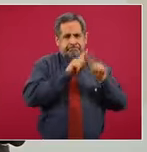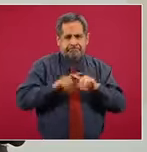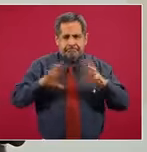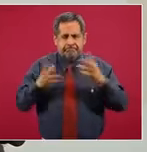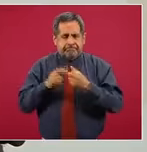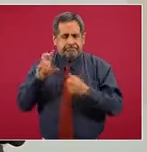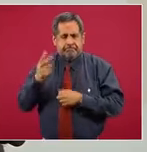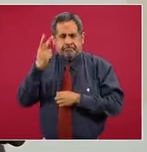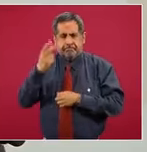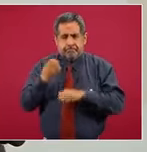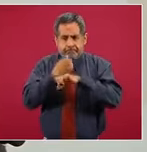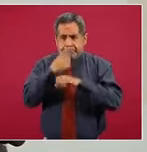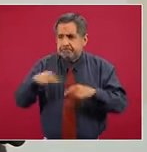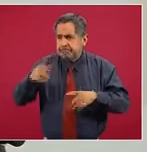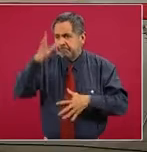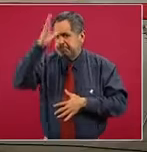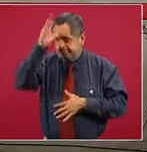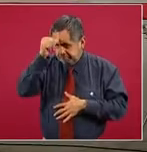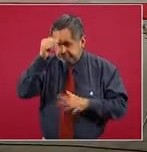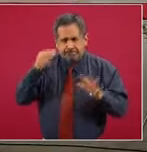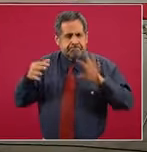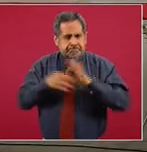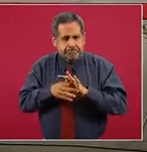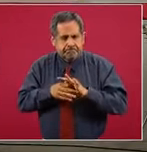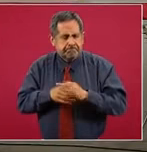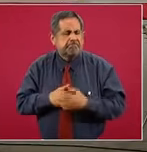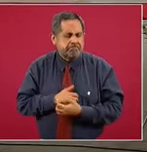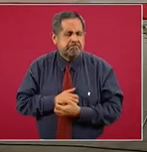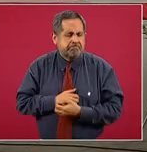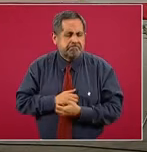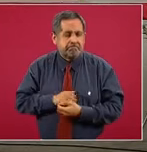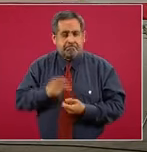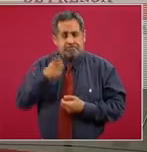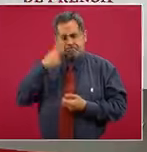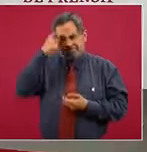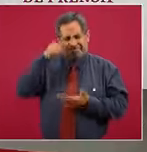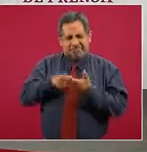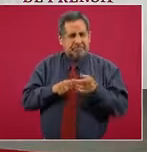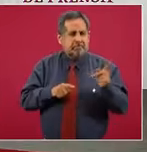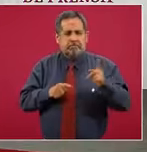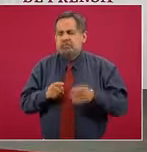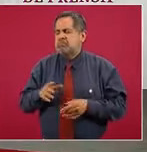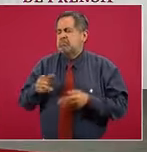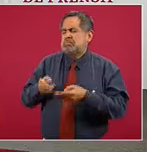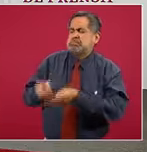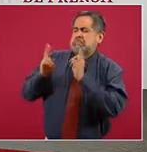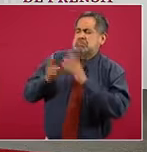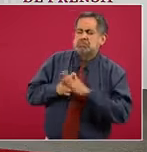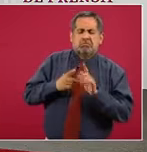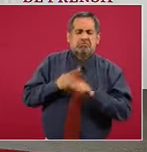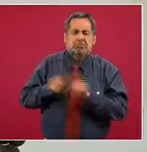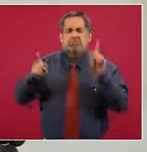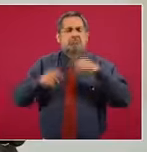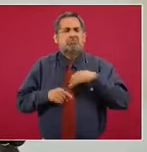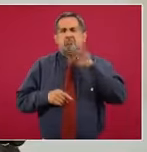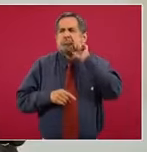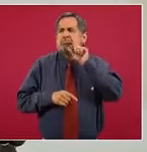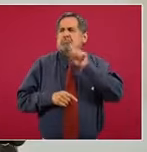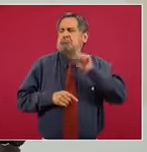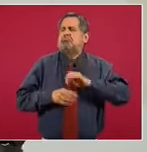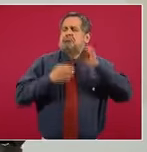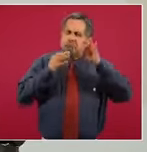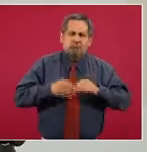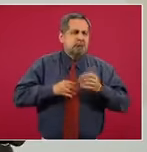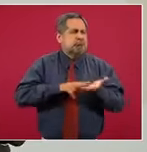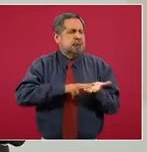entidades federativas, difícilmente veo que alguna de ellas dijera, no, yo no estoy en naranja, yo estoy en verde y